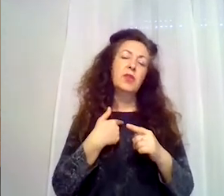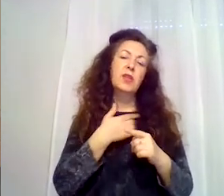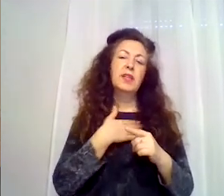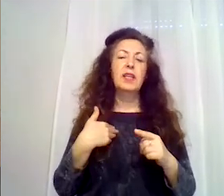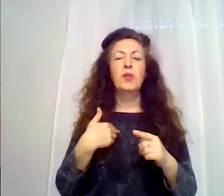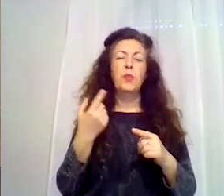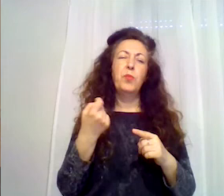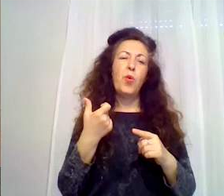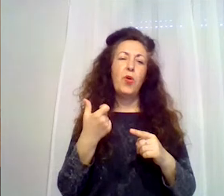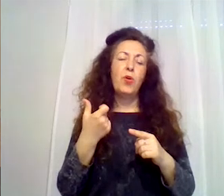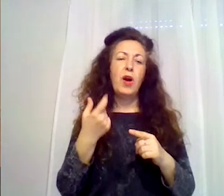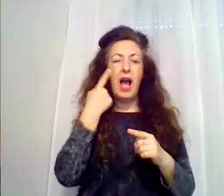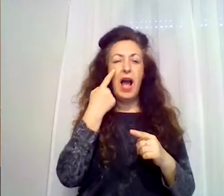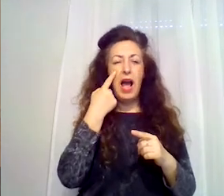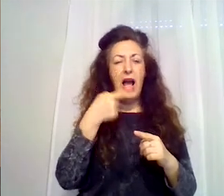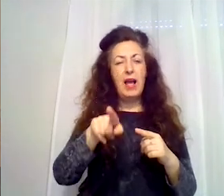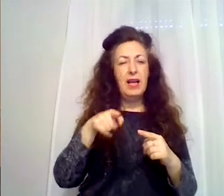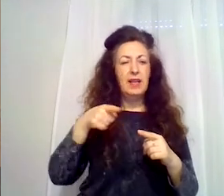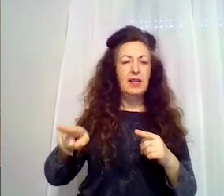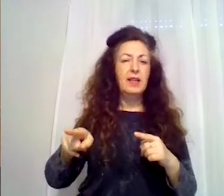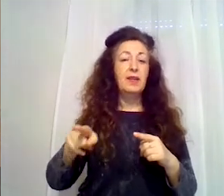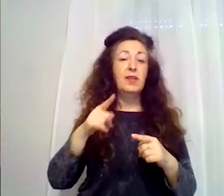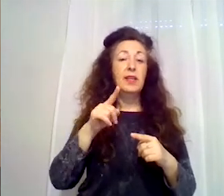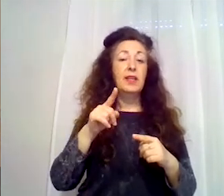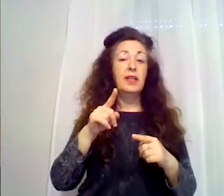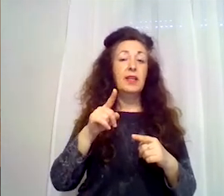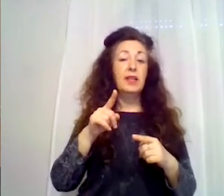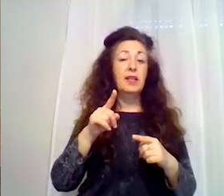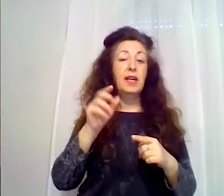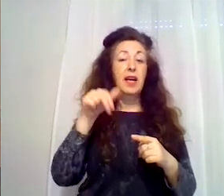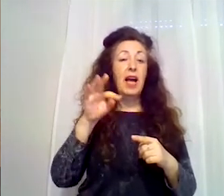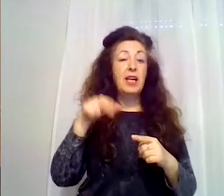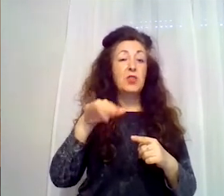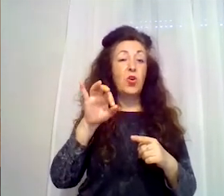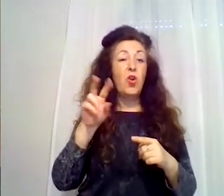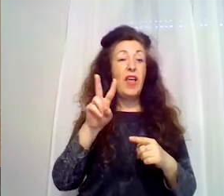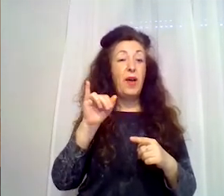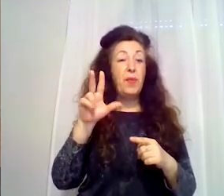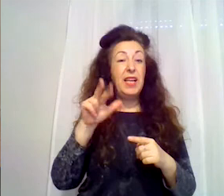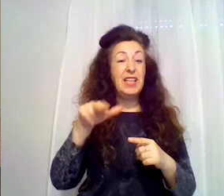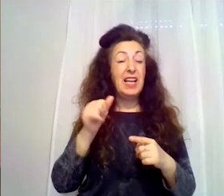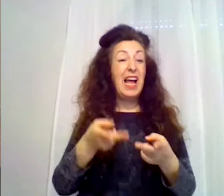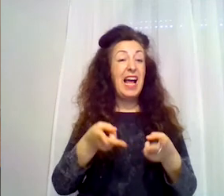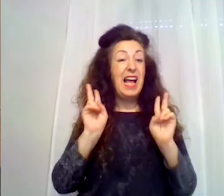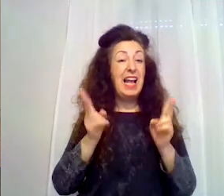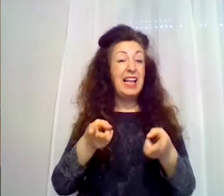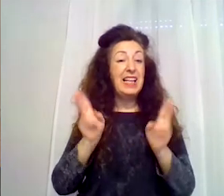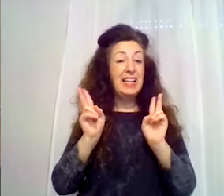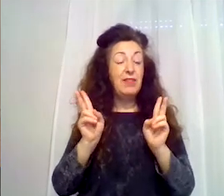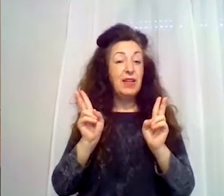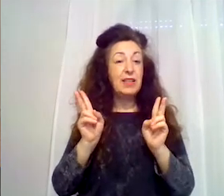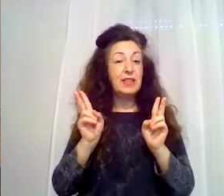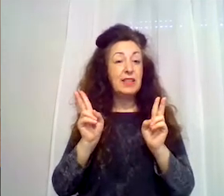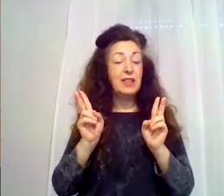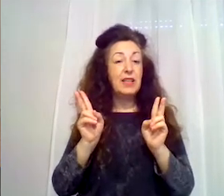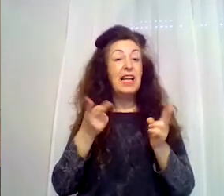que la protegiese y para que incluso diera un dinerito. Quiere decir que, por tanto, la idea del aristócrata mecenas, que podía